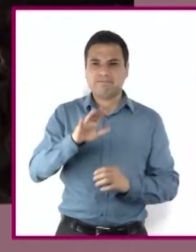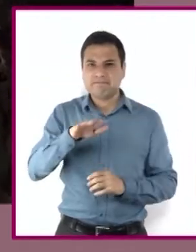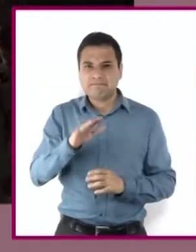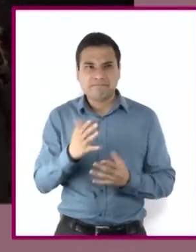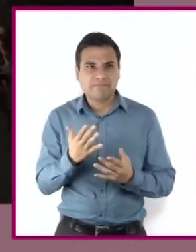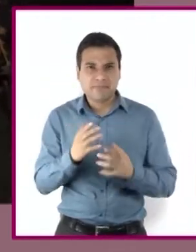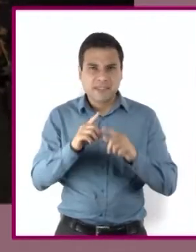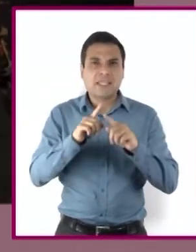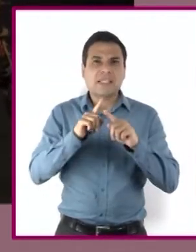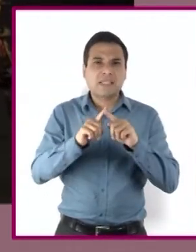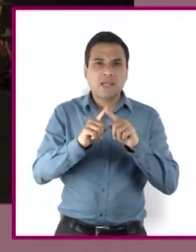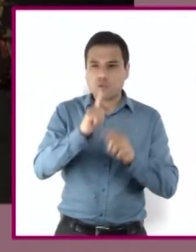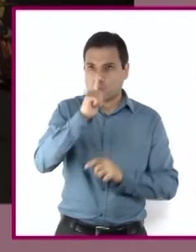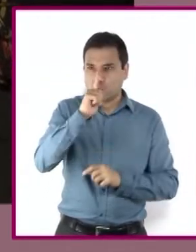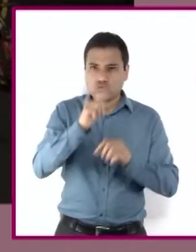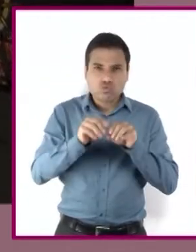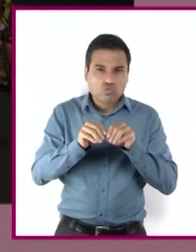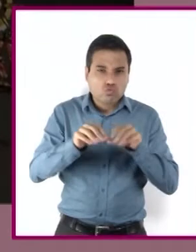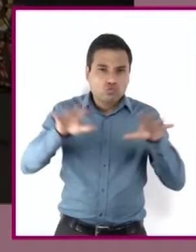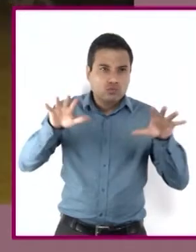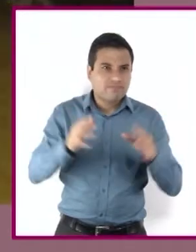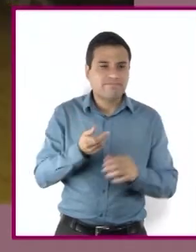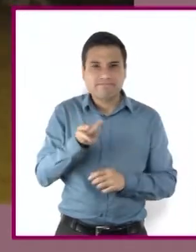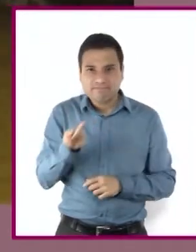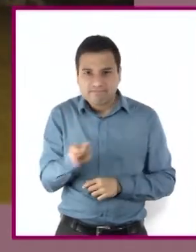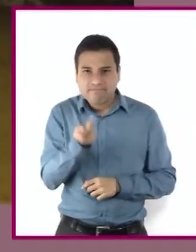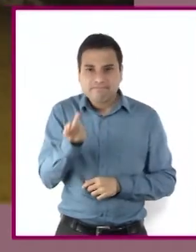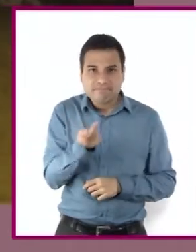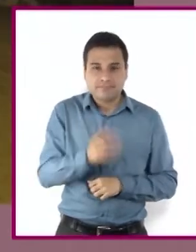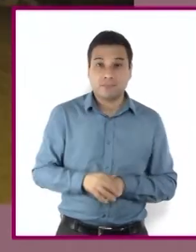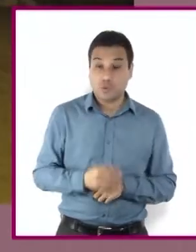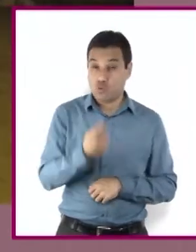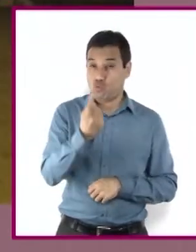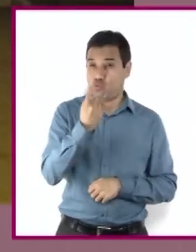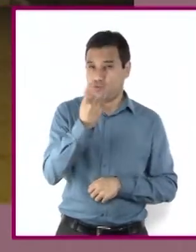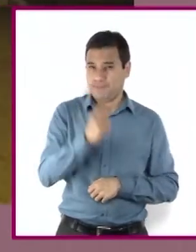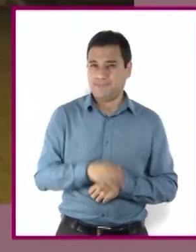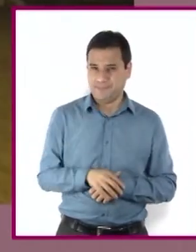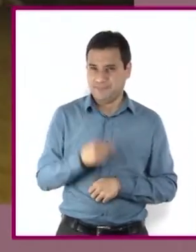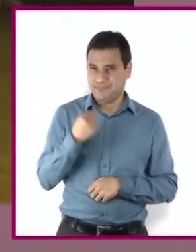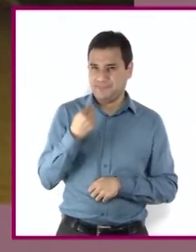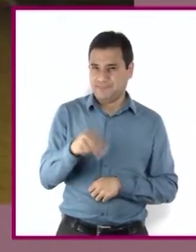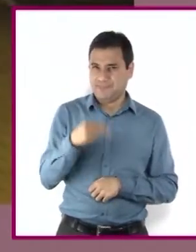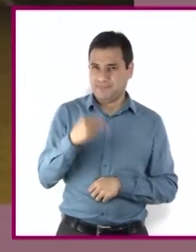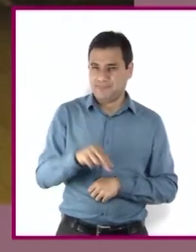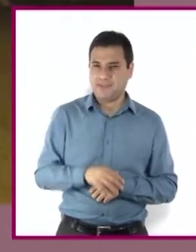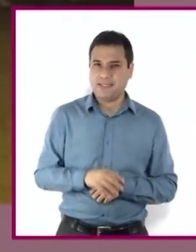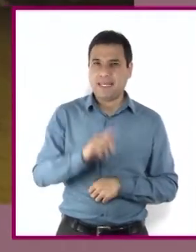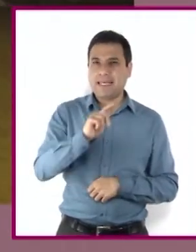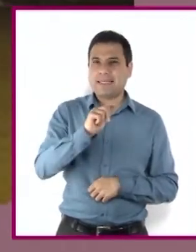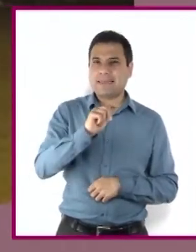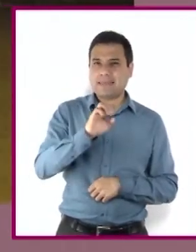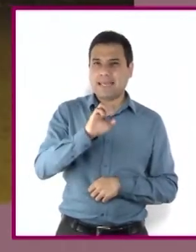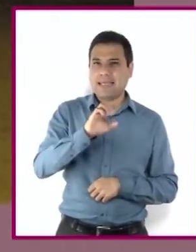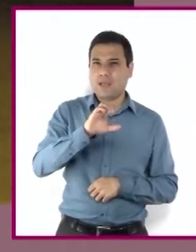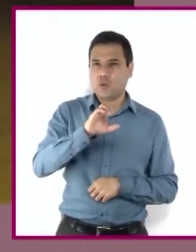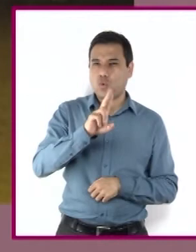encargaría de alumbrar al mundo. Uno de ellos, llamado Tecusistecatl,